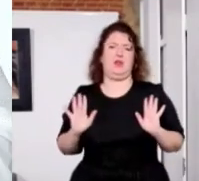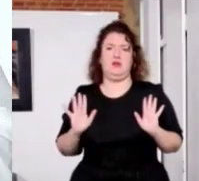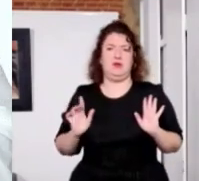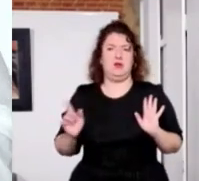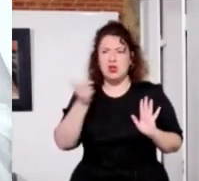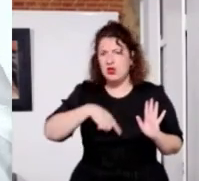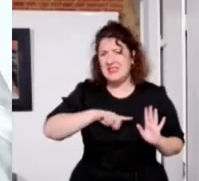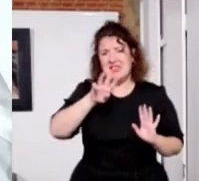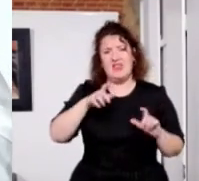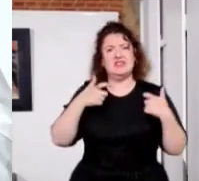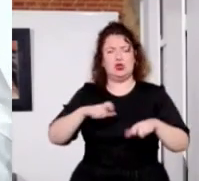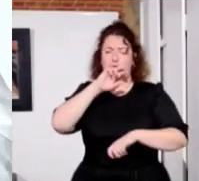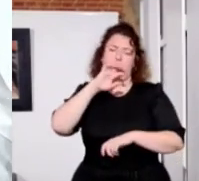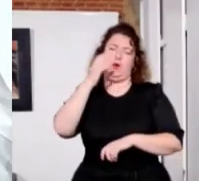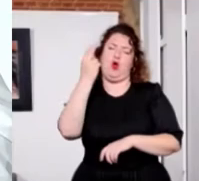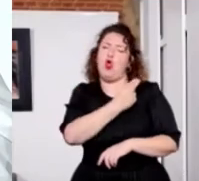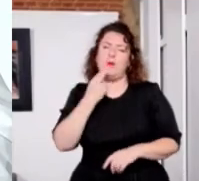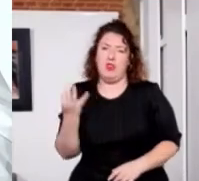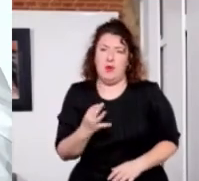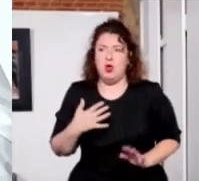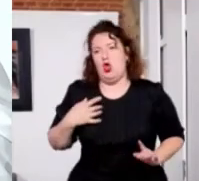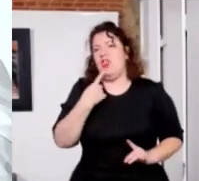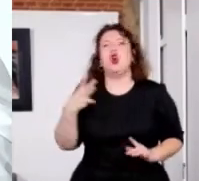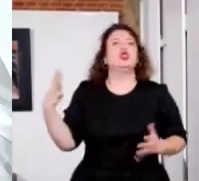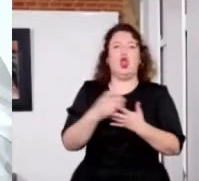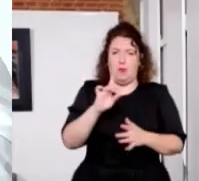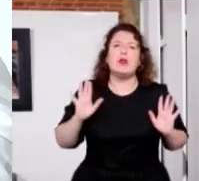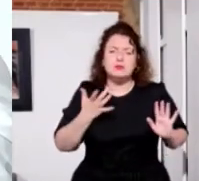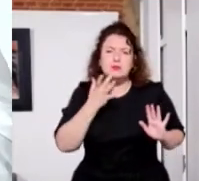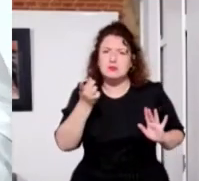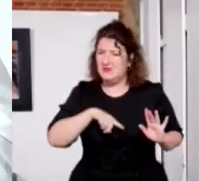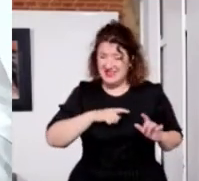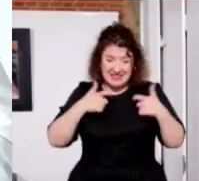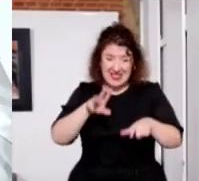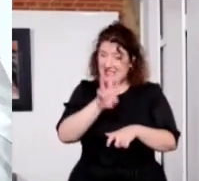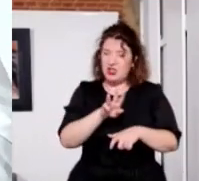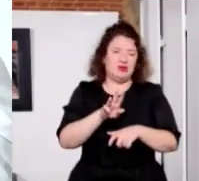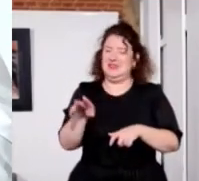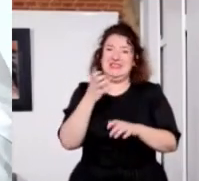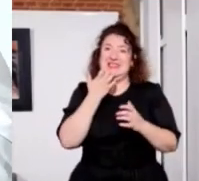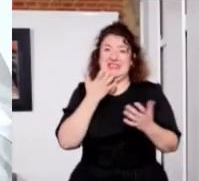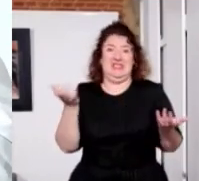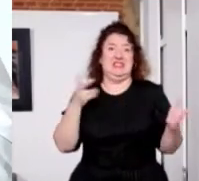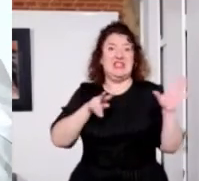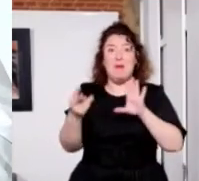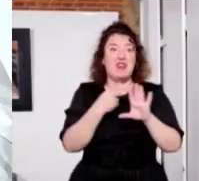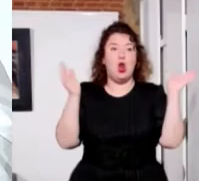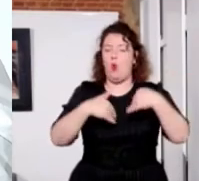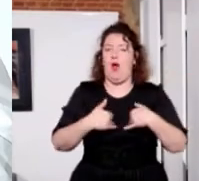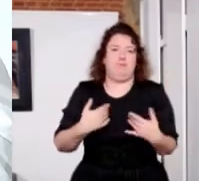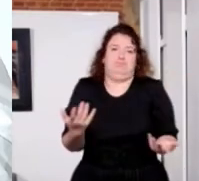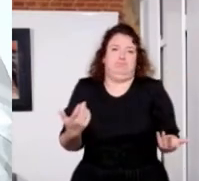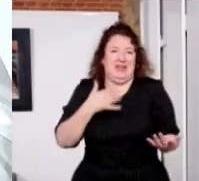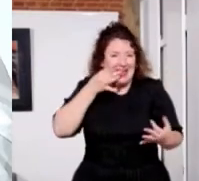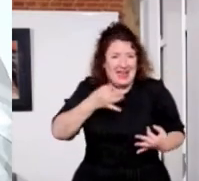tremendamente comprometida. No digo que con la otra no, ¿eh? Porque no somos tercer sector si no tenemos esa transparencia de la